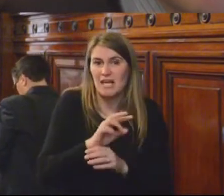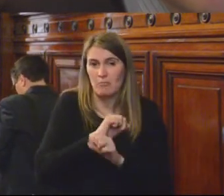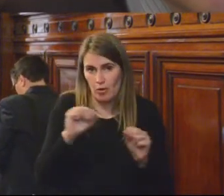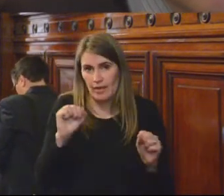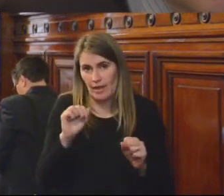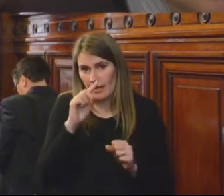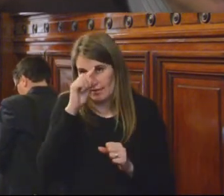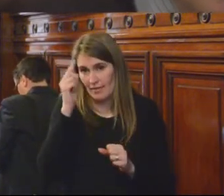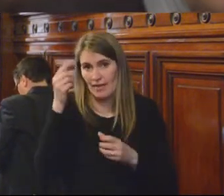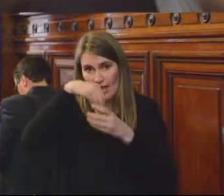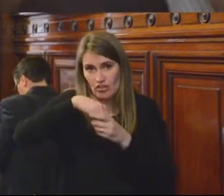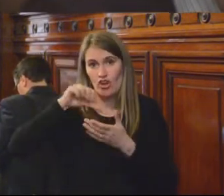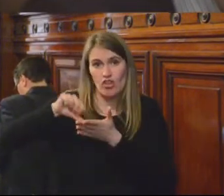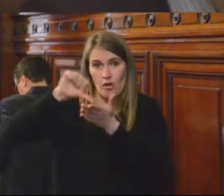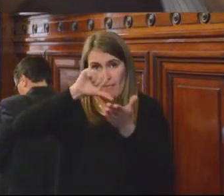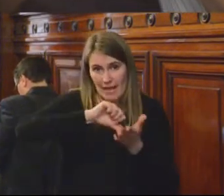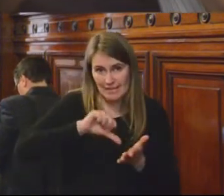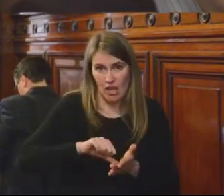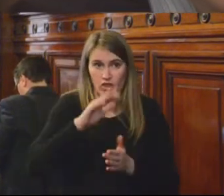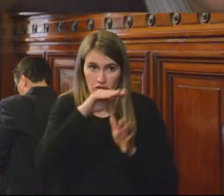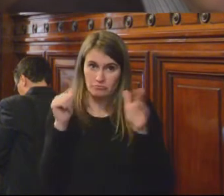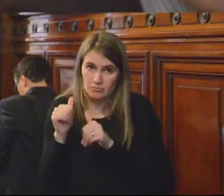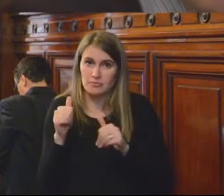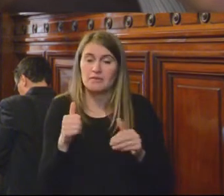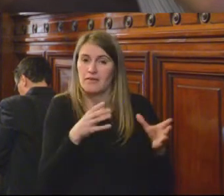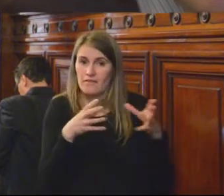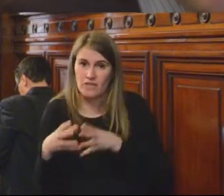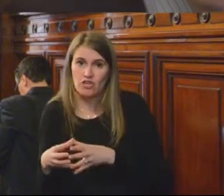Lo solicita la Comisión Interamericana y lo requiere el pueblo venezolano.